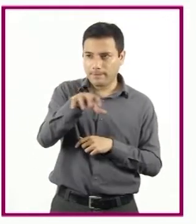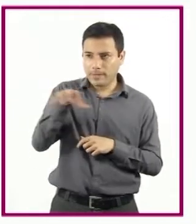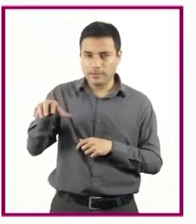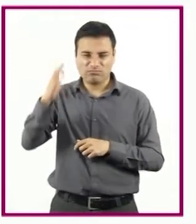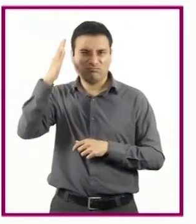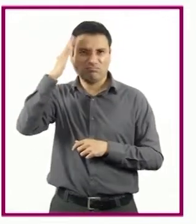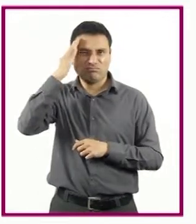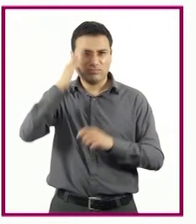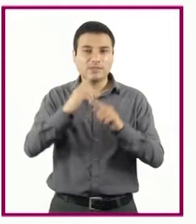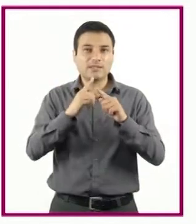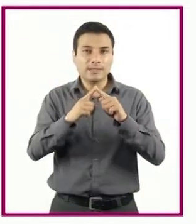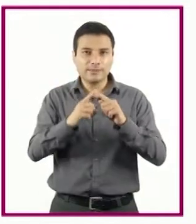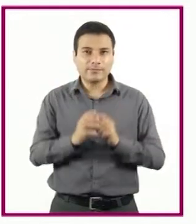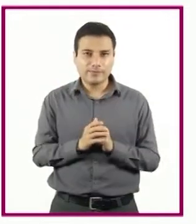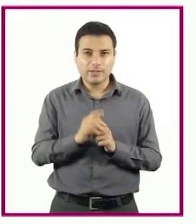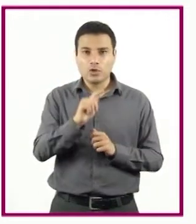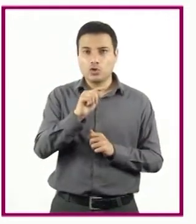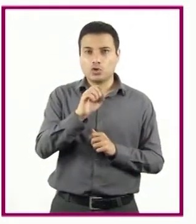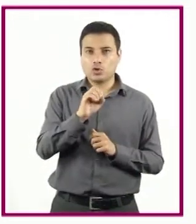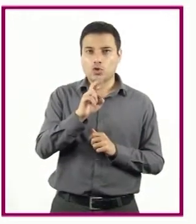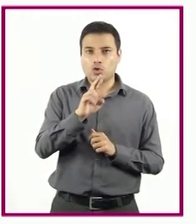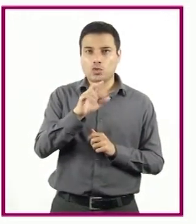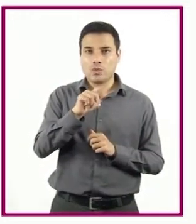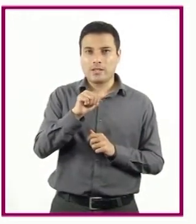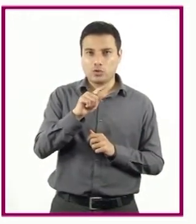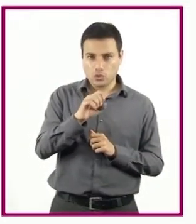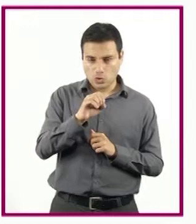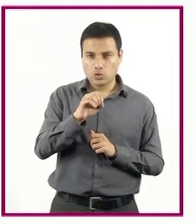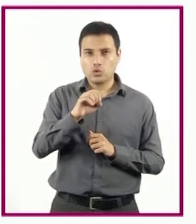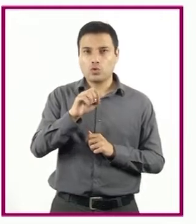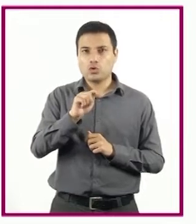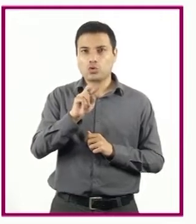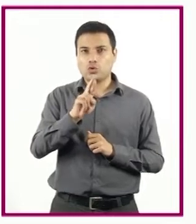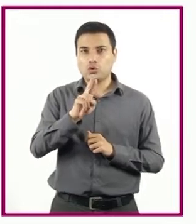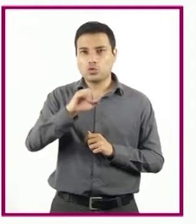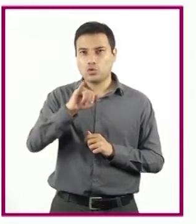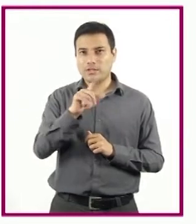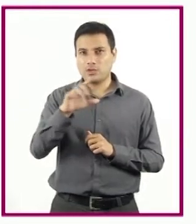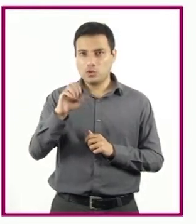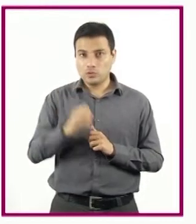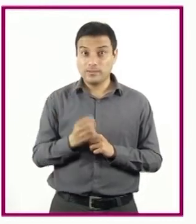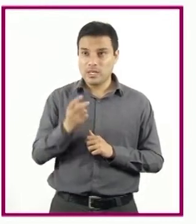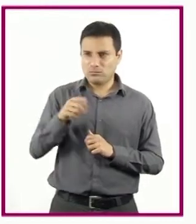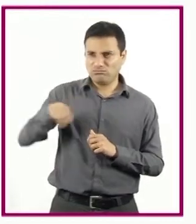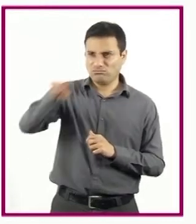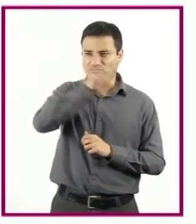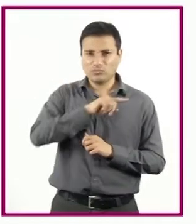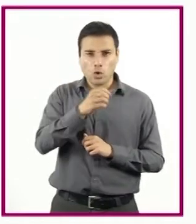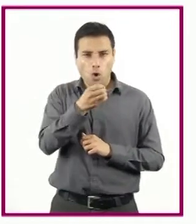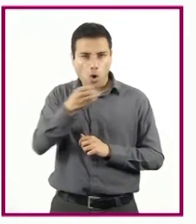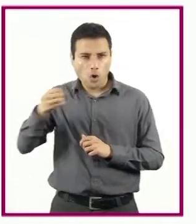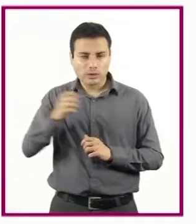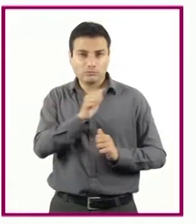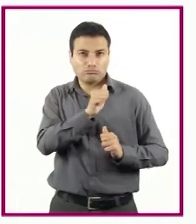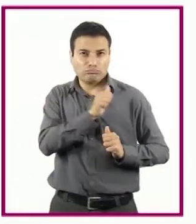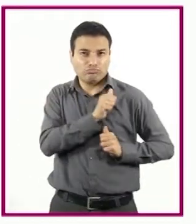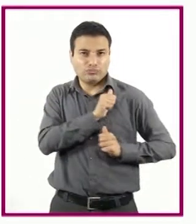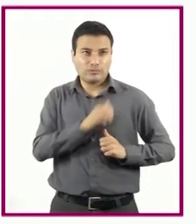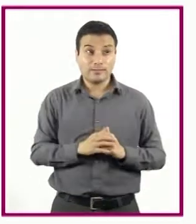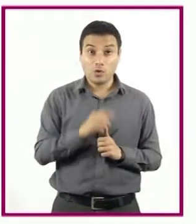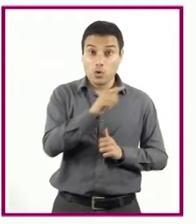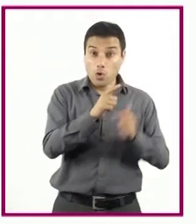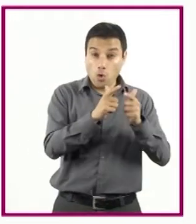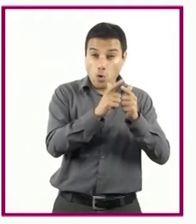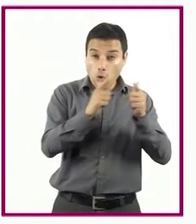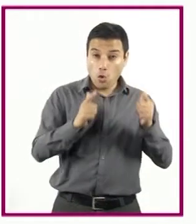teniente coronel Torcuato Trujillo. A pesar de estar bien armados y disciplinados militarmente, sucumbieron ante las decenas de